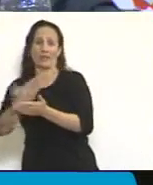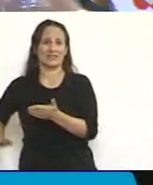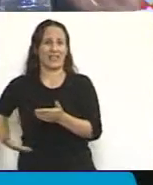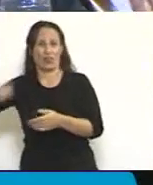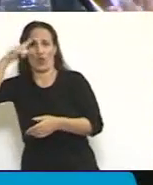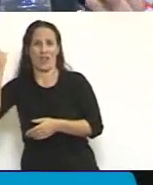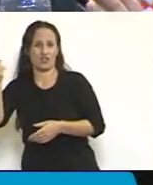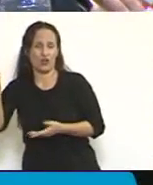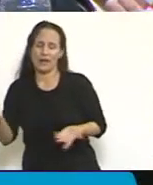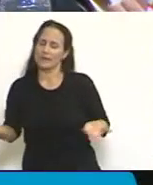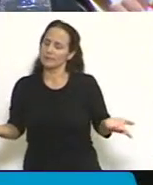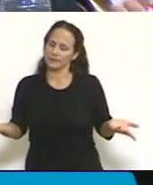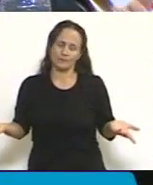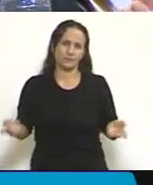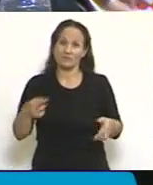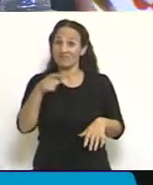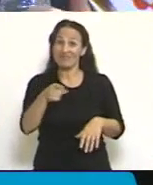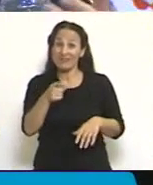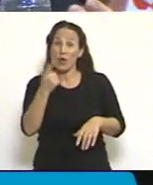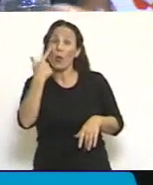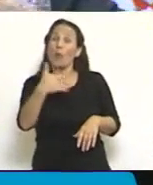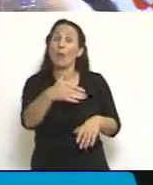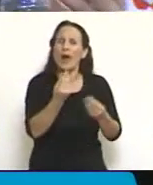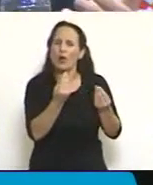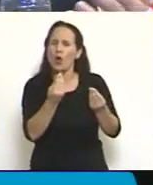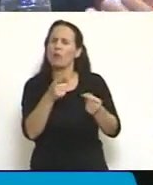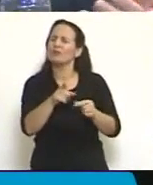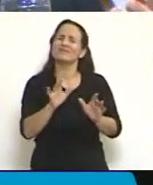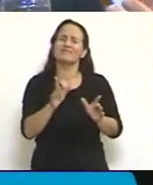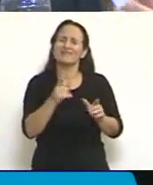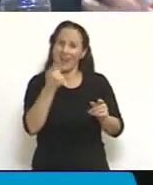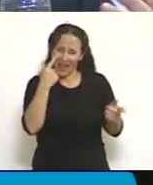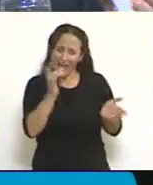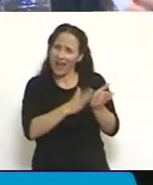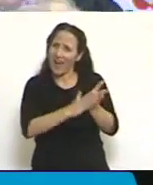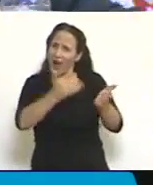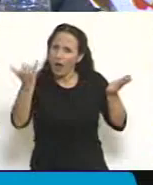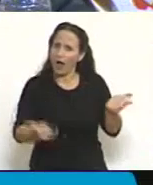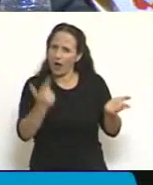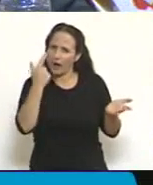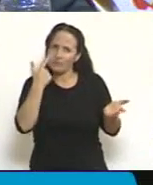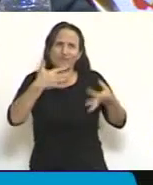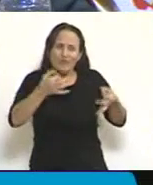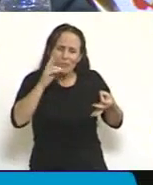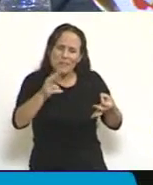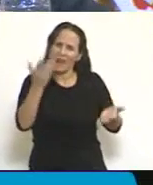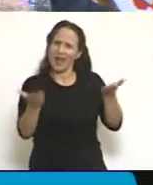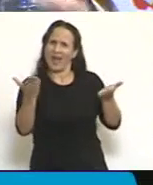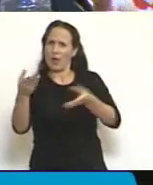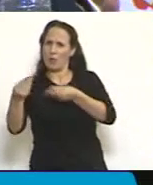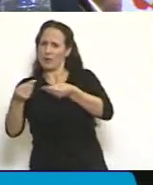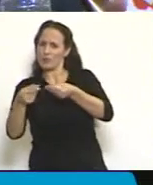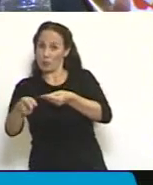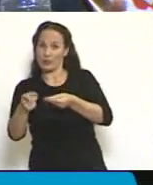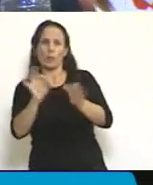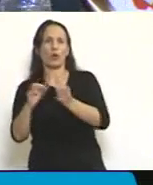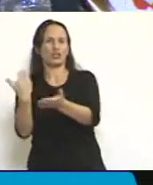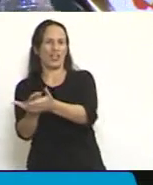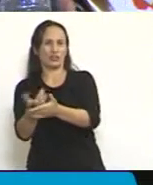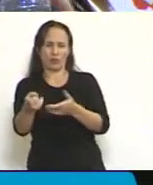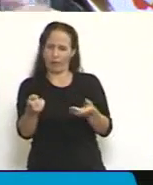sin tomar en cuenta los datos reales de crecimiento ni de inflación, tal como ocurrió también en el año 2011, como la